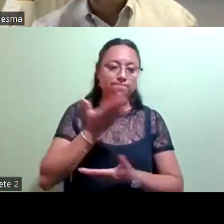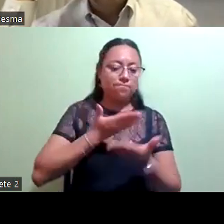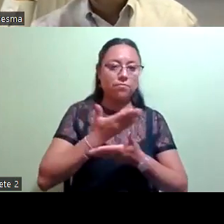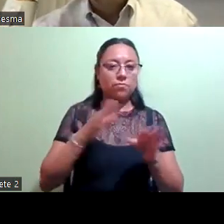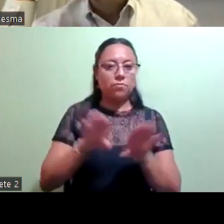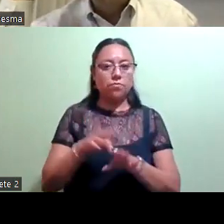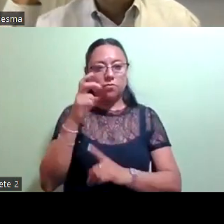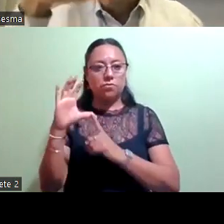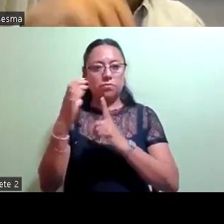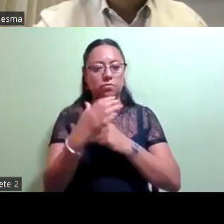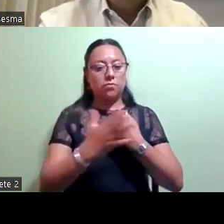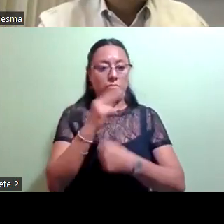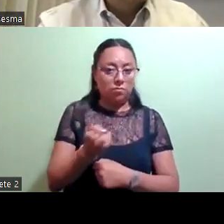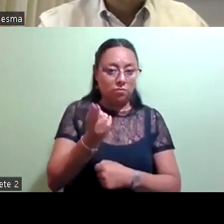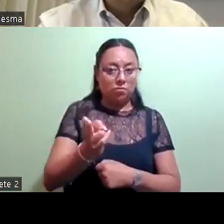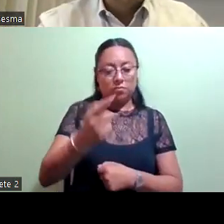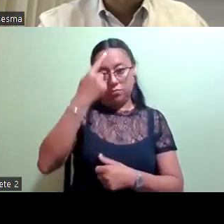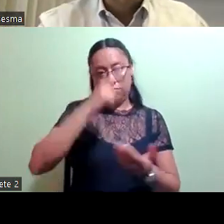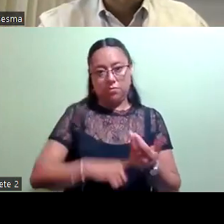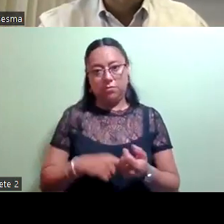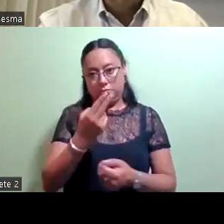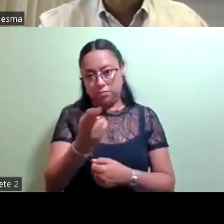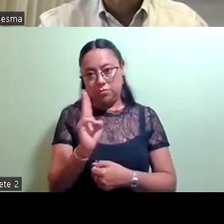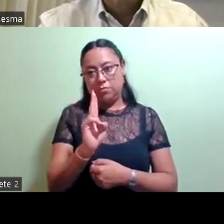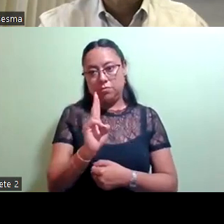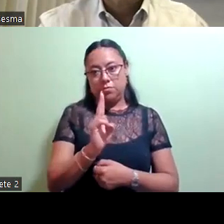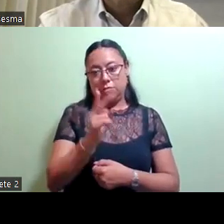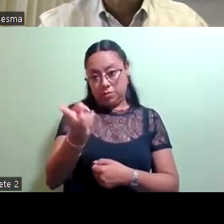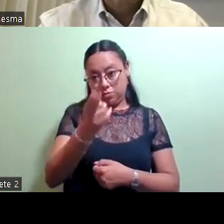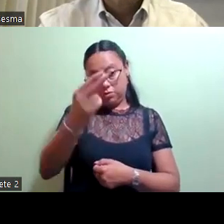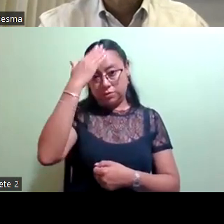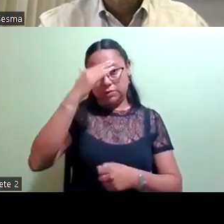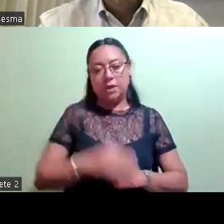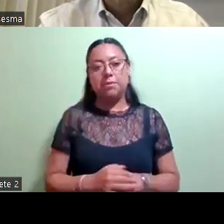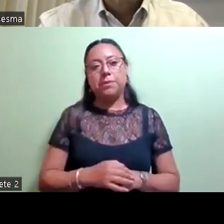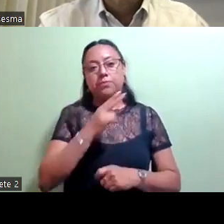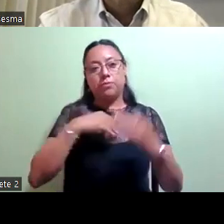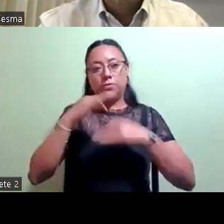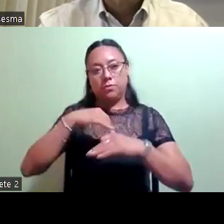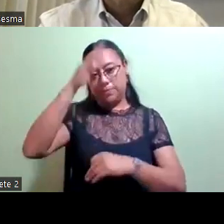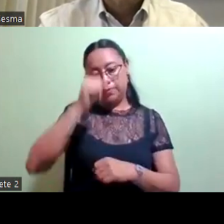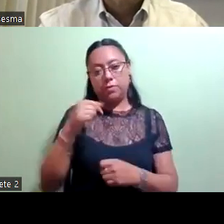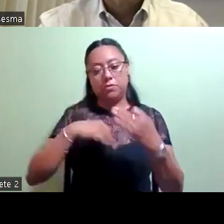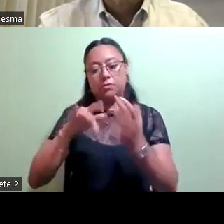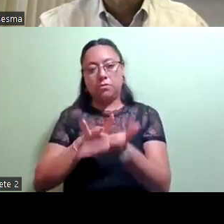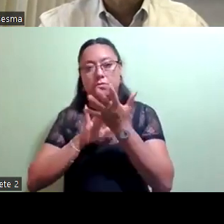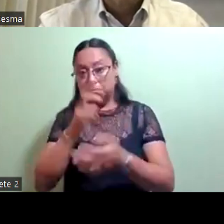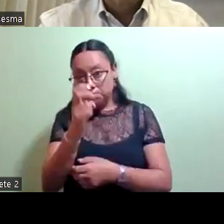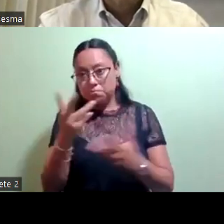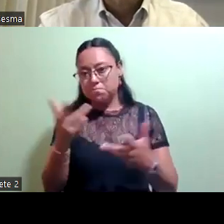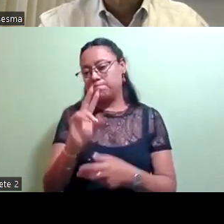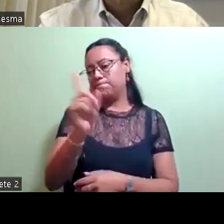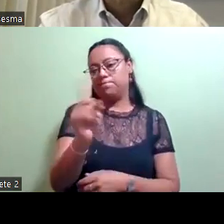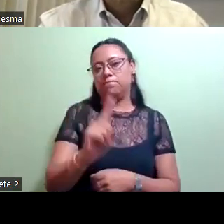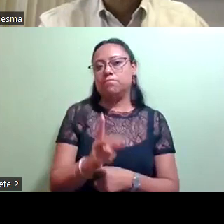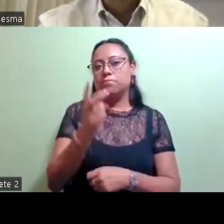comisión, porque usted cree que porque usted sabe, los demás vamos a estar de acuerdo, sean sus aliados o no en esta causa, y pues eso no se tiene que hacer. Entonces, si es